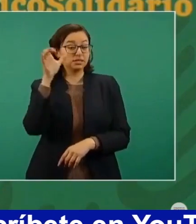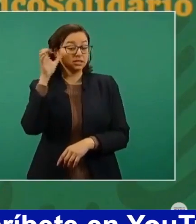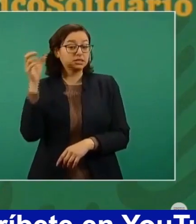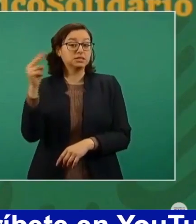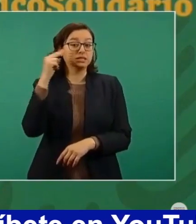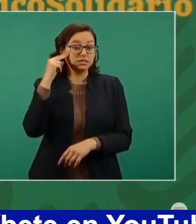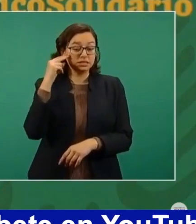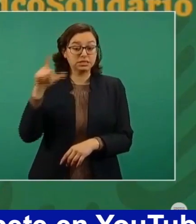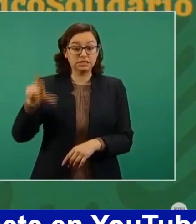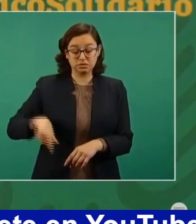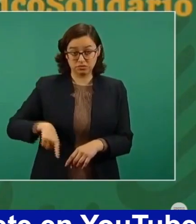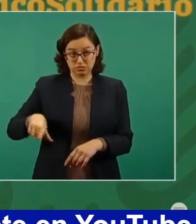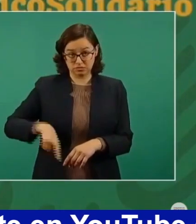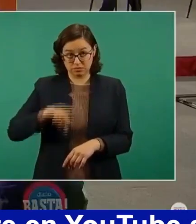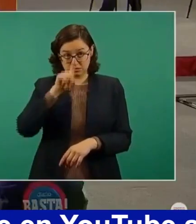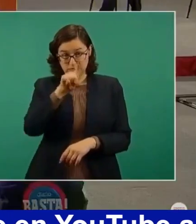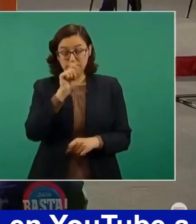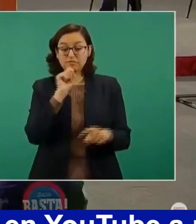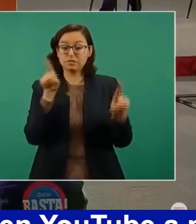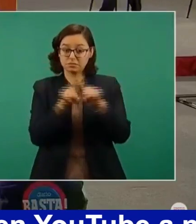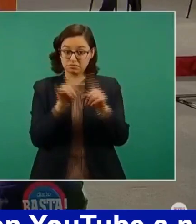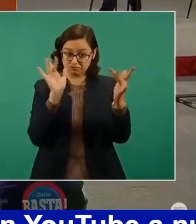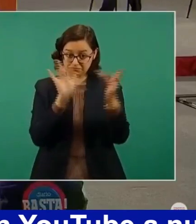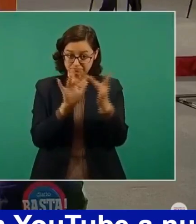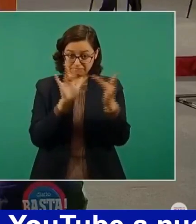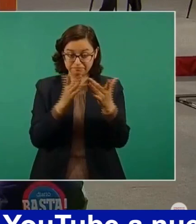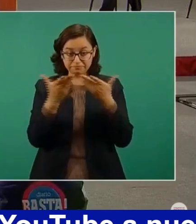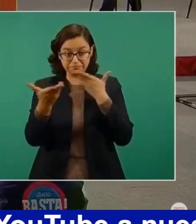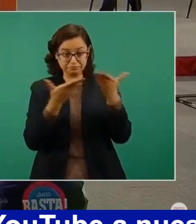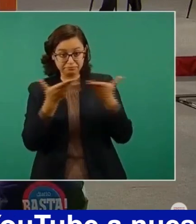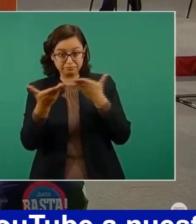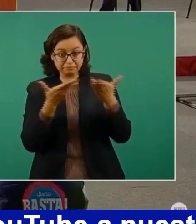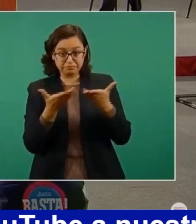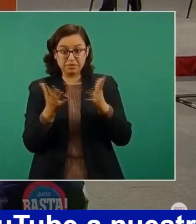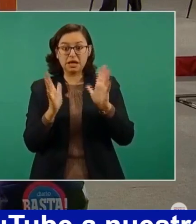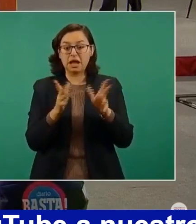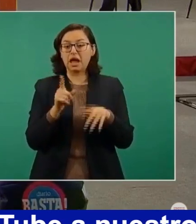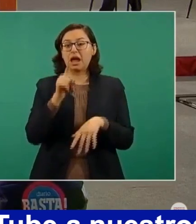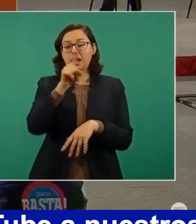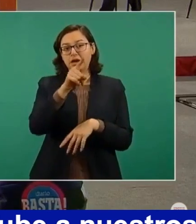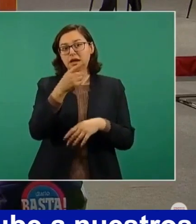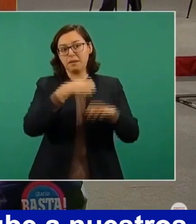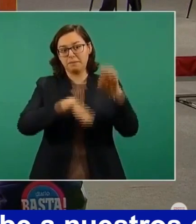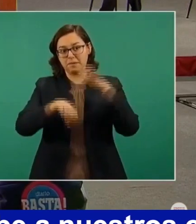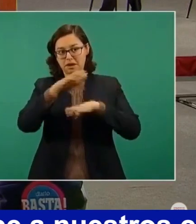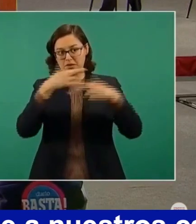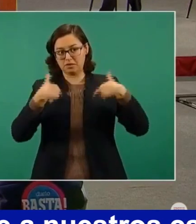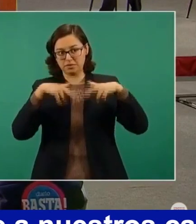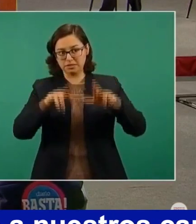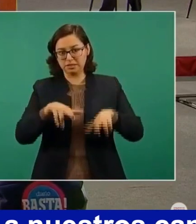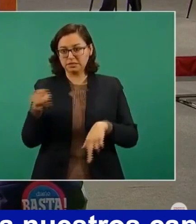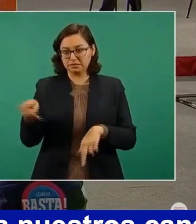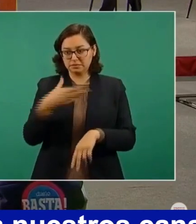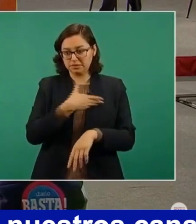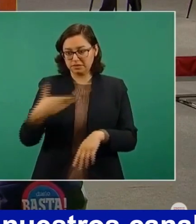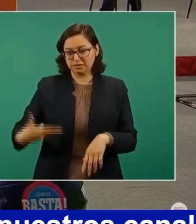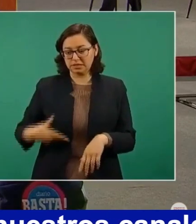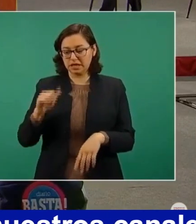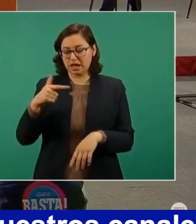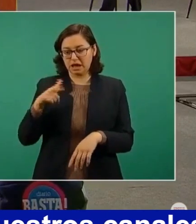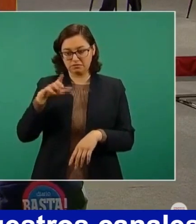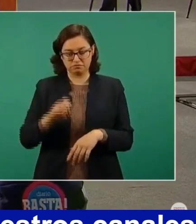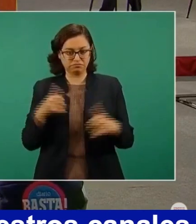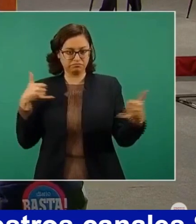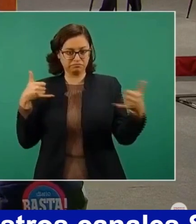de la República Popular China. De hecho, el señor presidente ha hablado varias veces con el embajador de China en